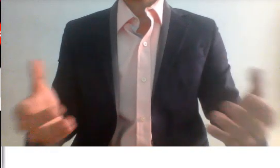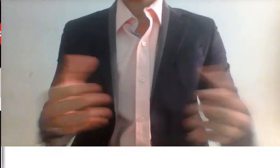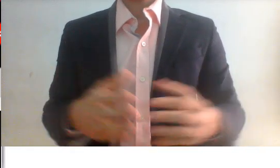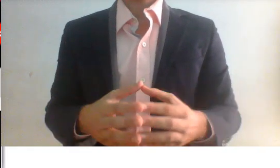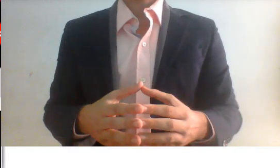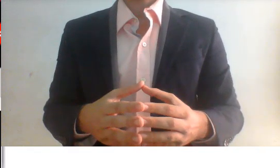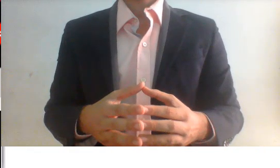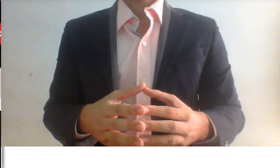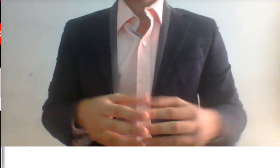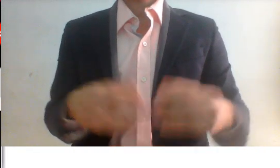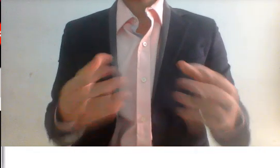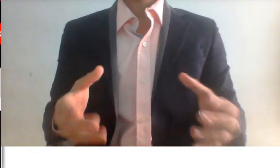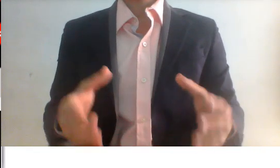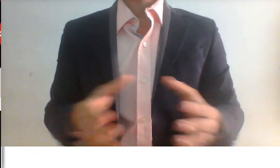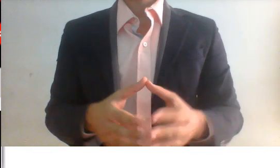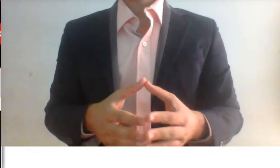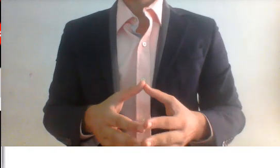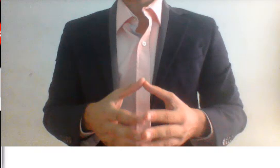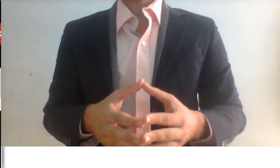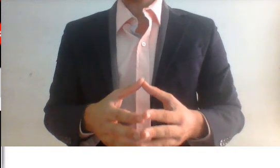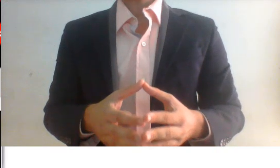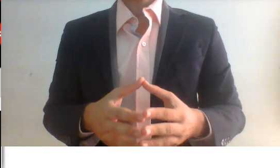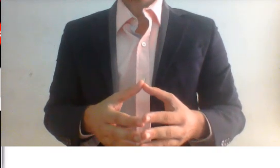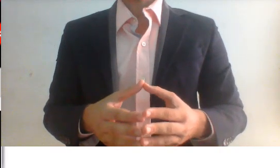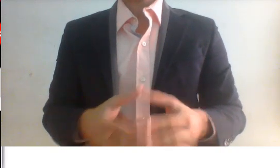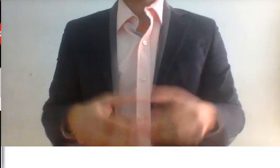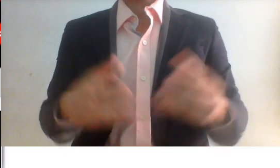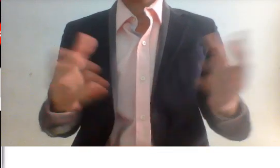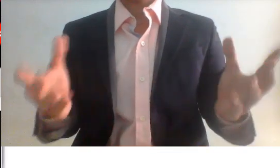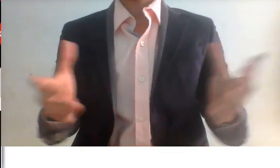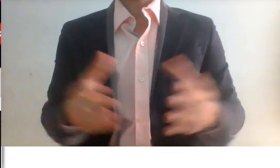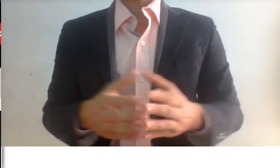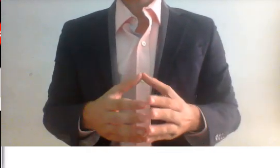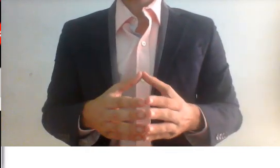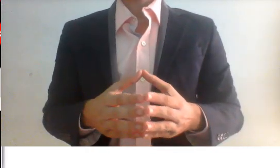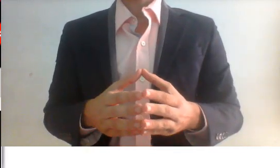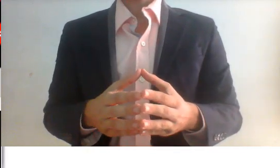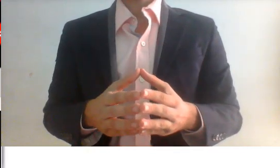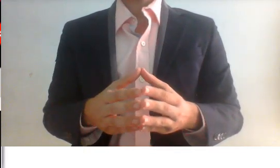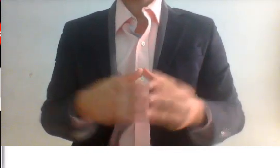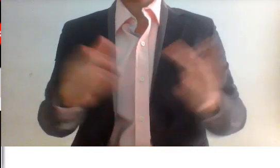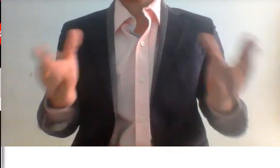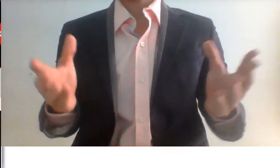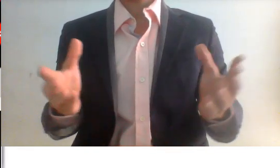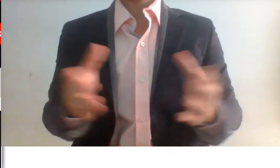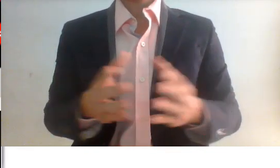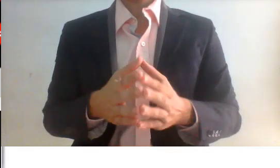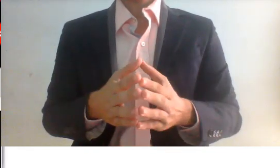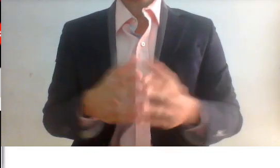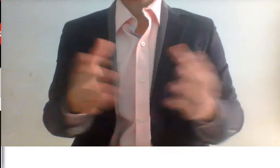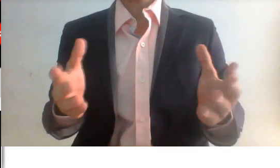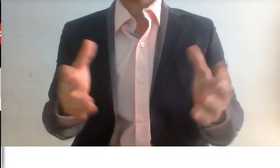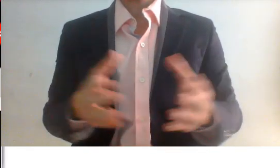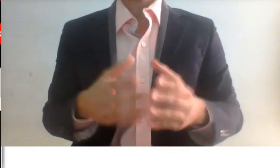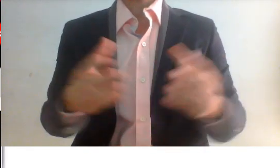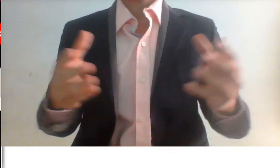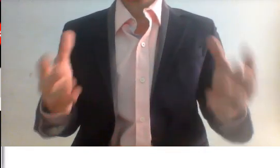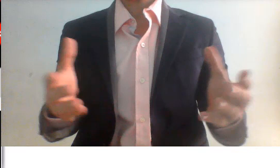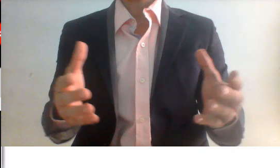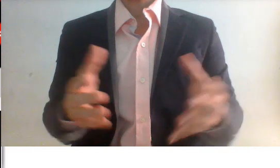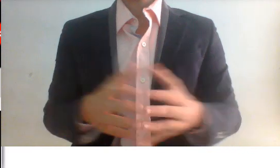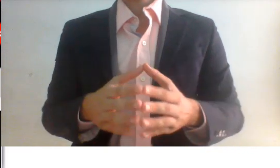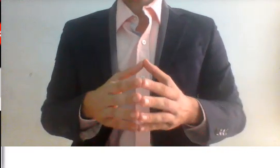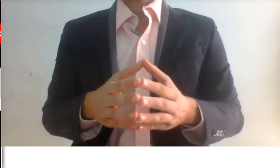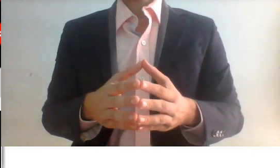digamos, enriquecerse. Porque recordemos lo que ha dicho Santiago Nieto. Yo vi una entrevista en la cual le preguntó un personaje, que creo que no